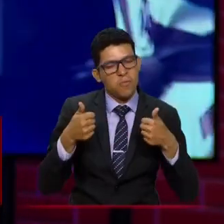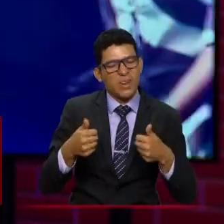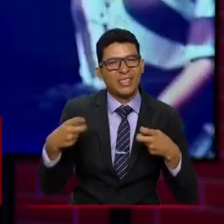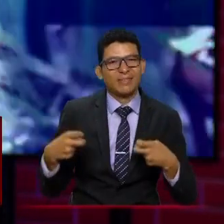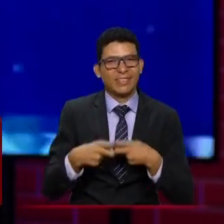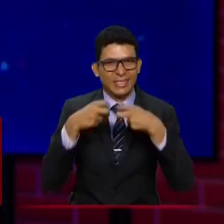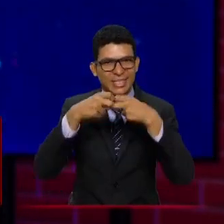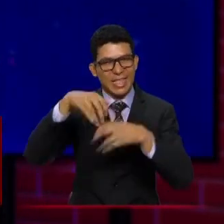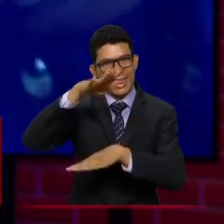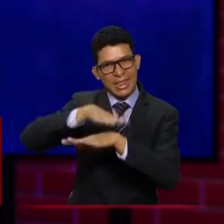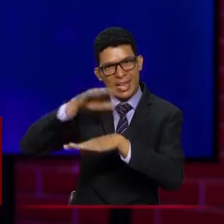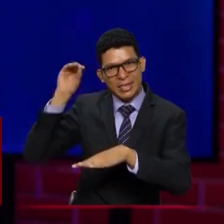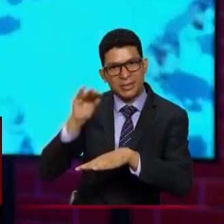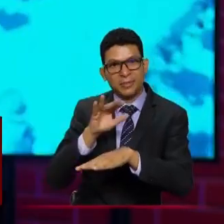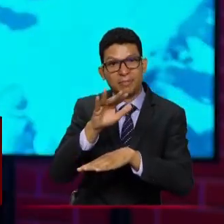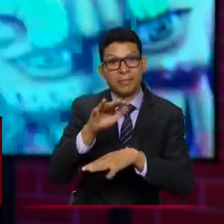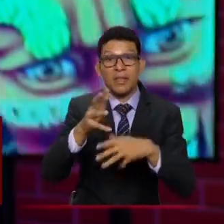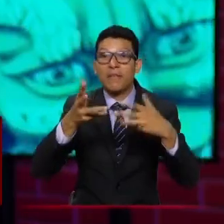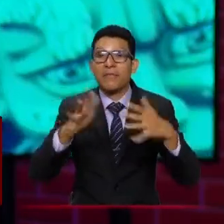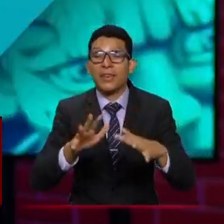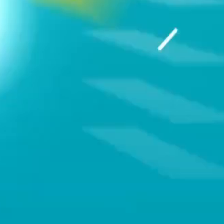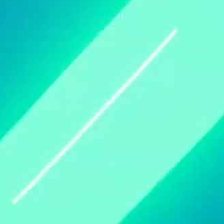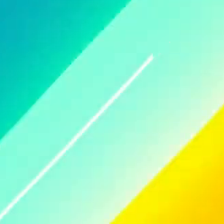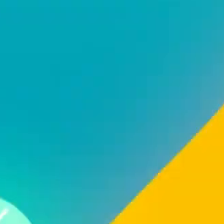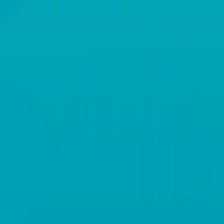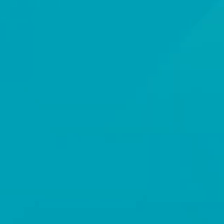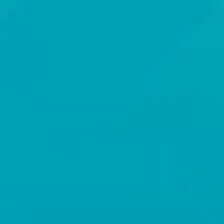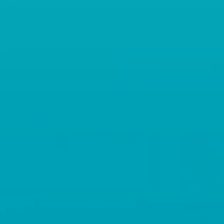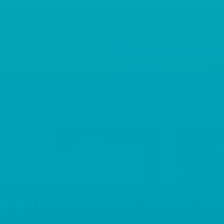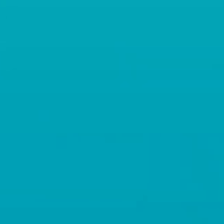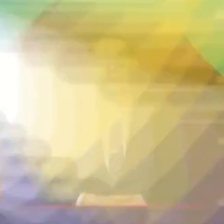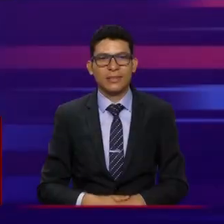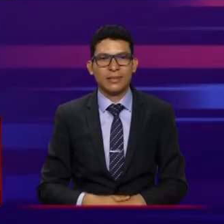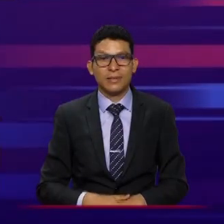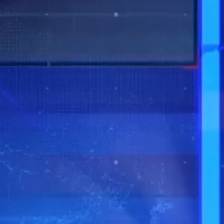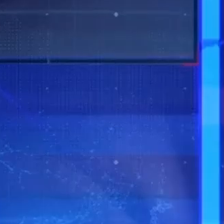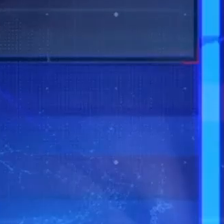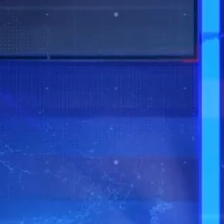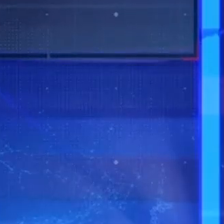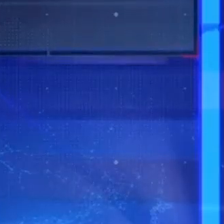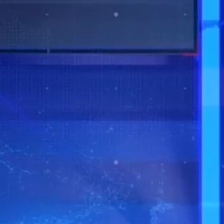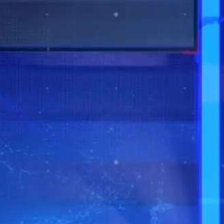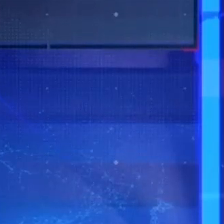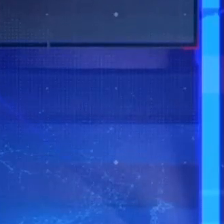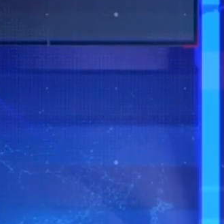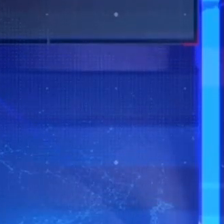Energía Tardes del Sol. Me despido, feliz viernes para todos, nos vemos mañana, chao, miércoles.